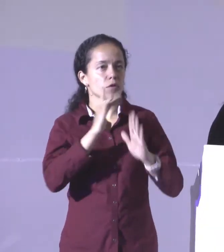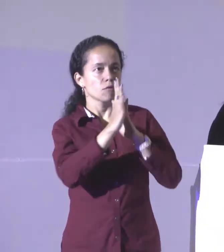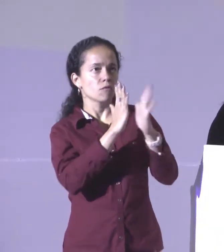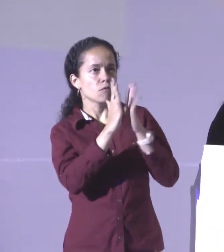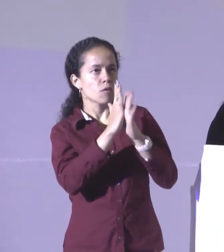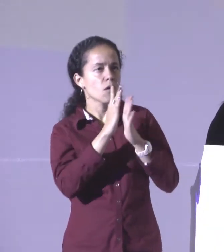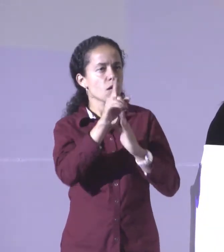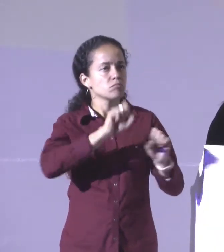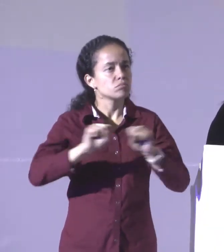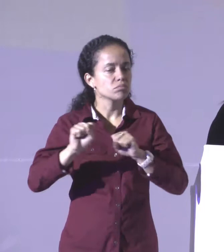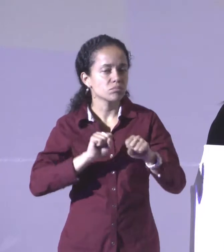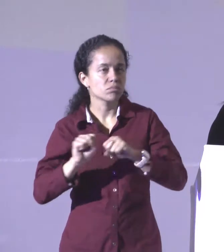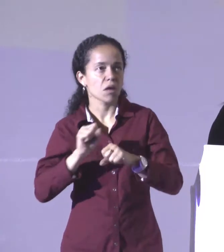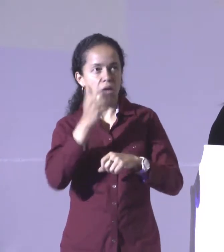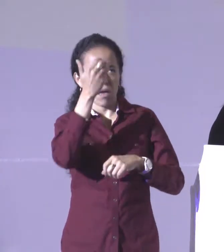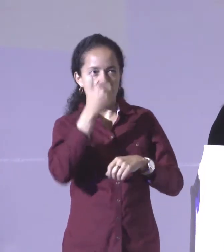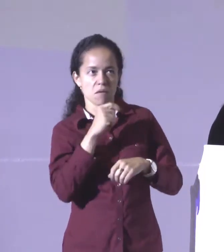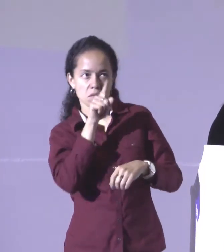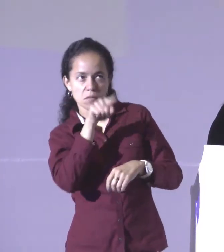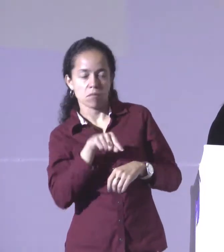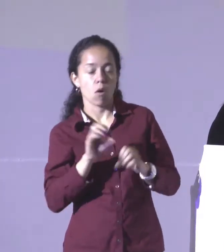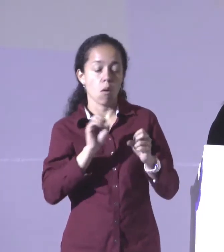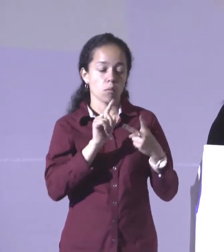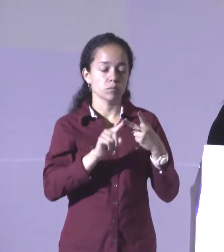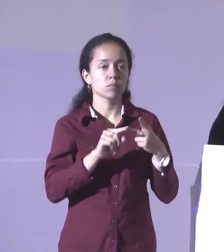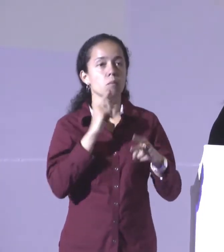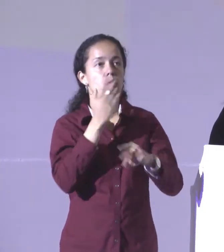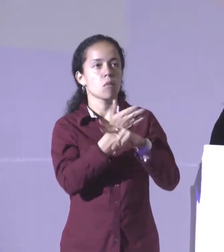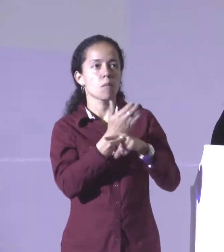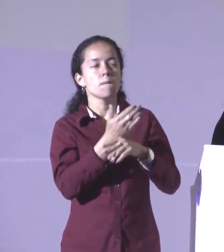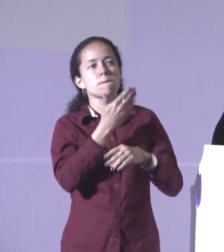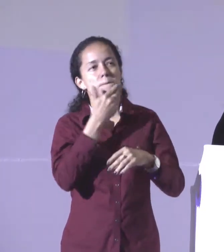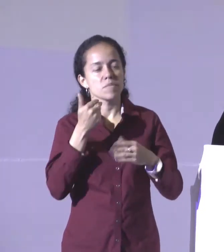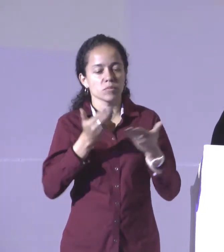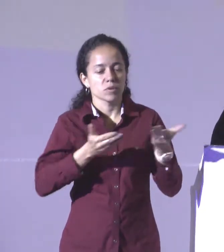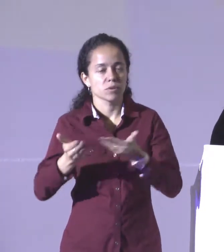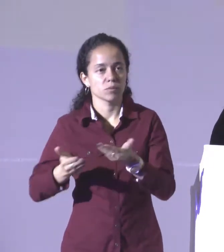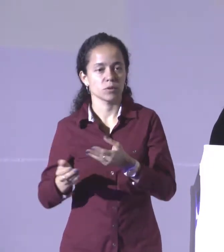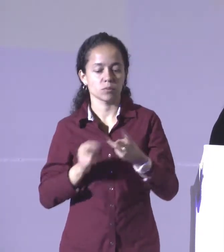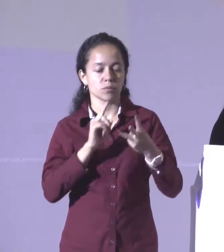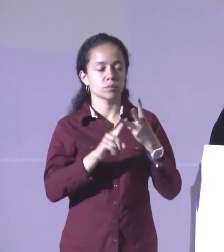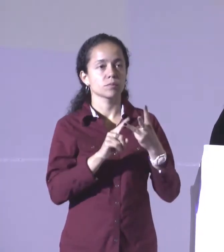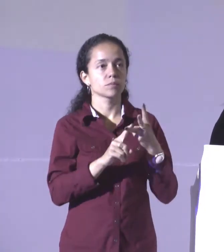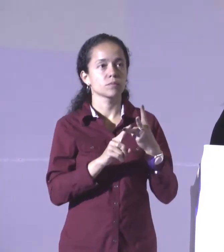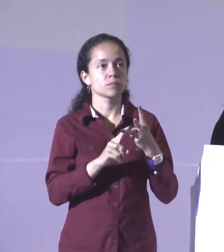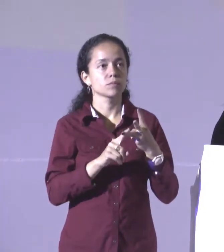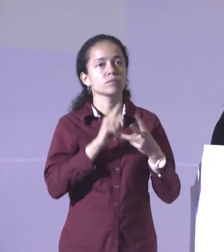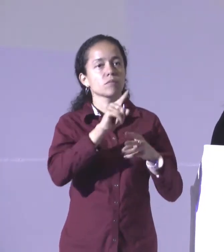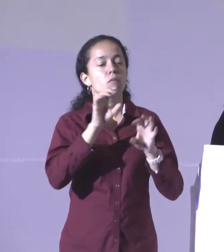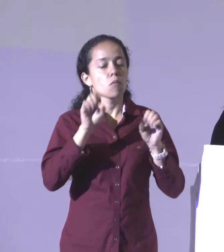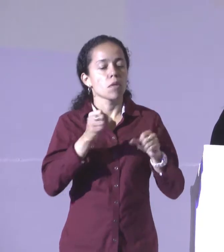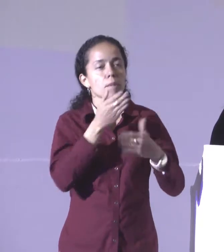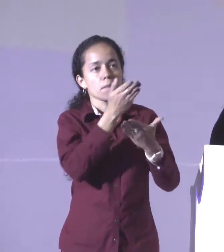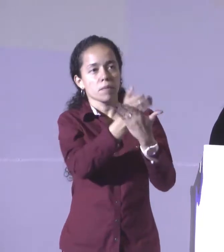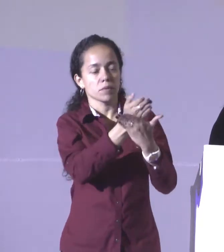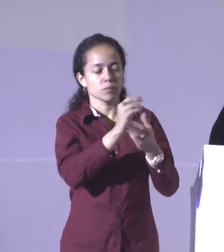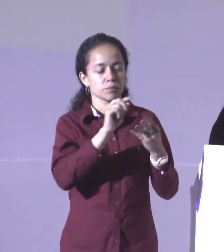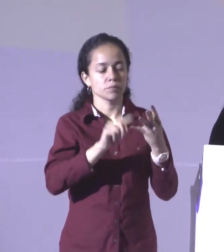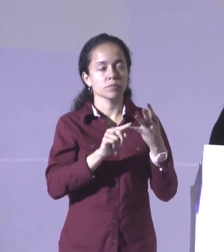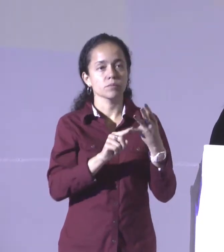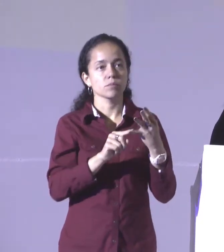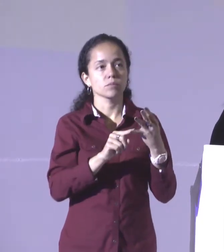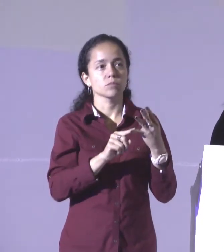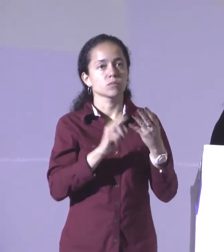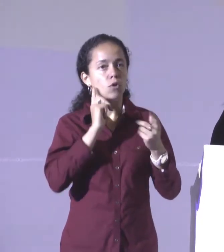gestión de la entidad y evaluarla? B, proponer mejoras a los servicios. C, hacer peticiones. D,